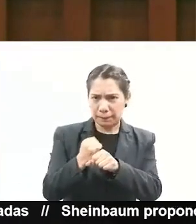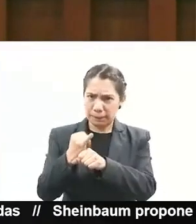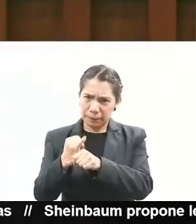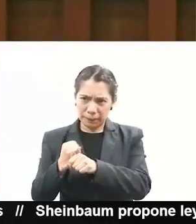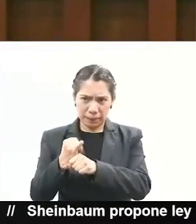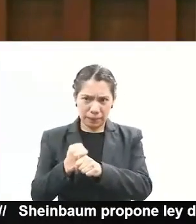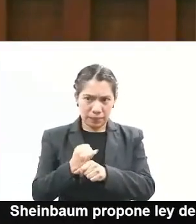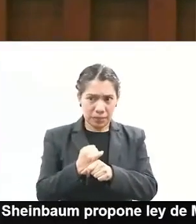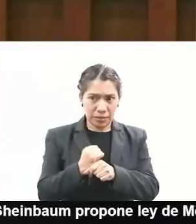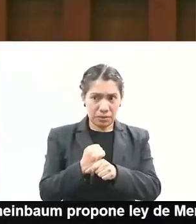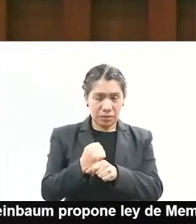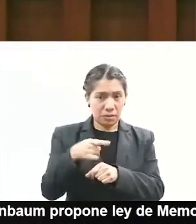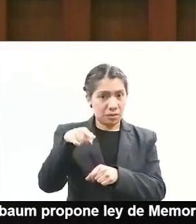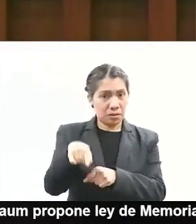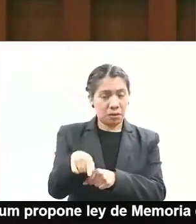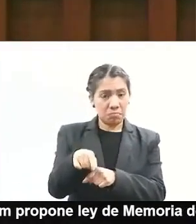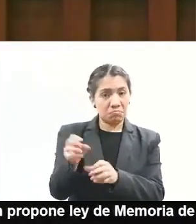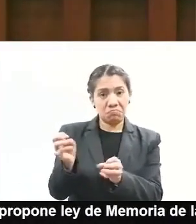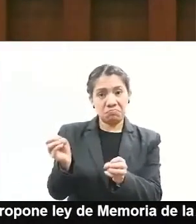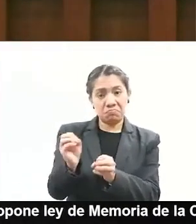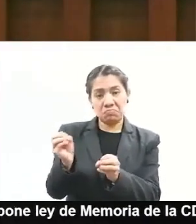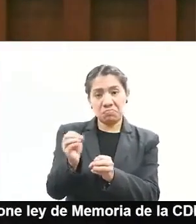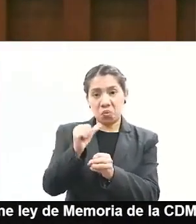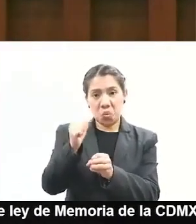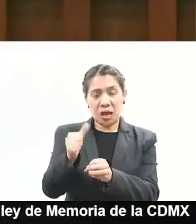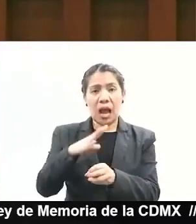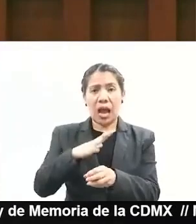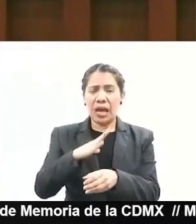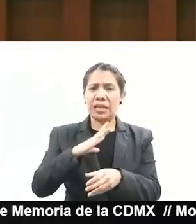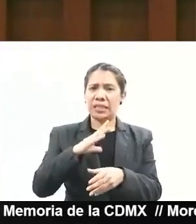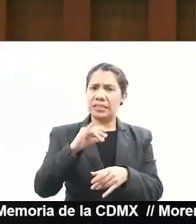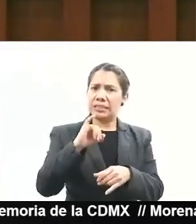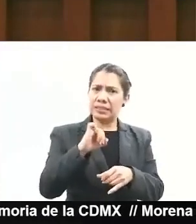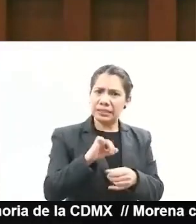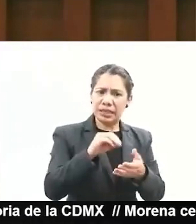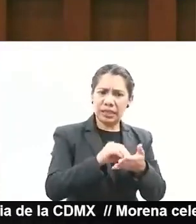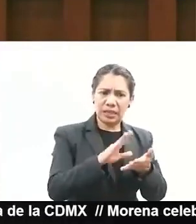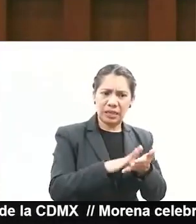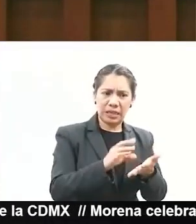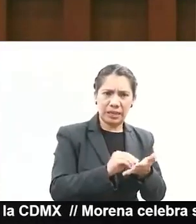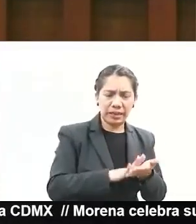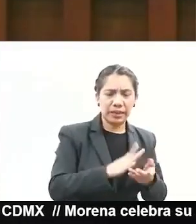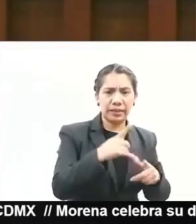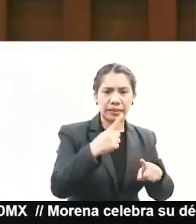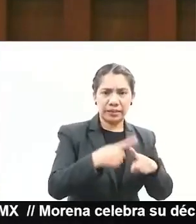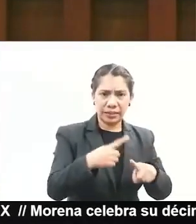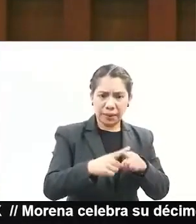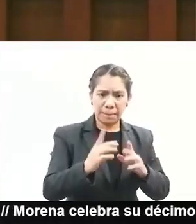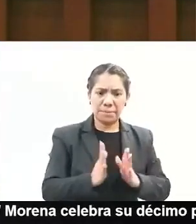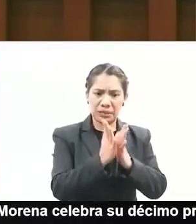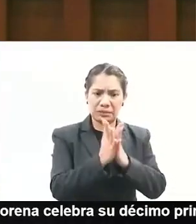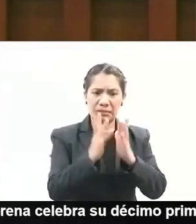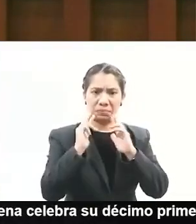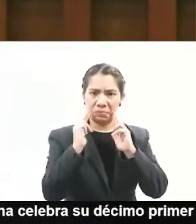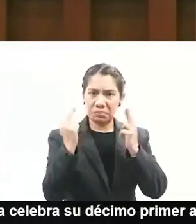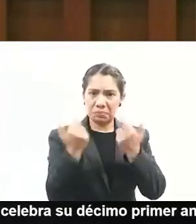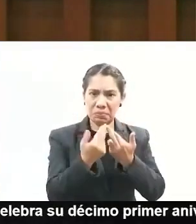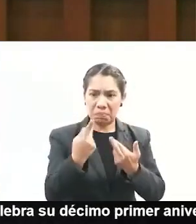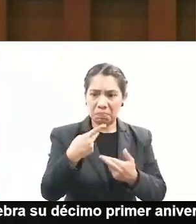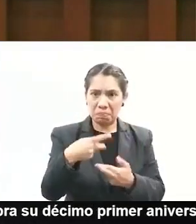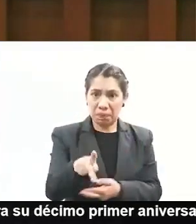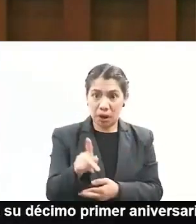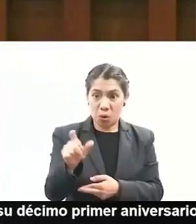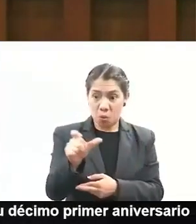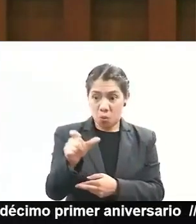Tenemos reportes que están en archivos de que esas reuniones se hicieron y quién participó en esas reuniones, pero no hay el contenido de